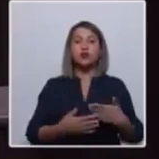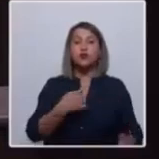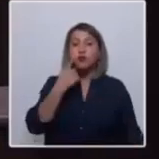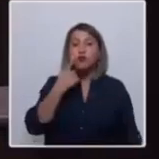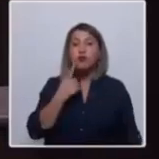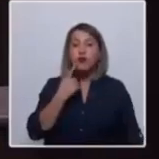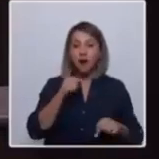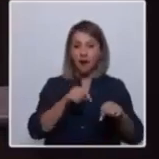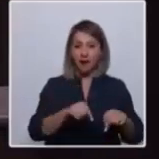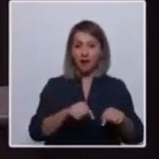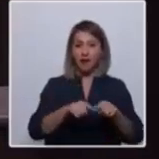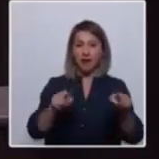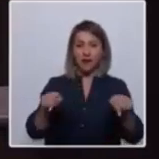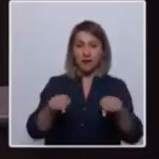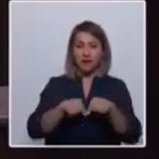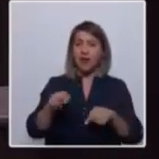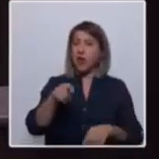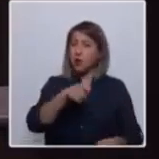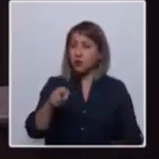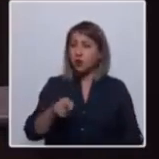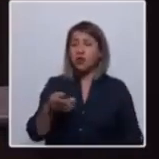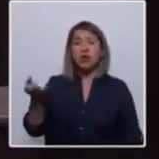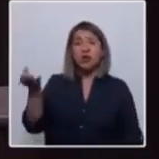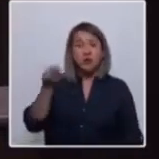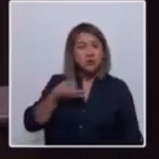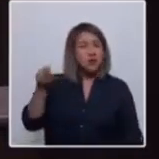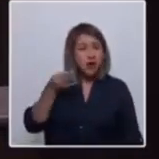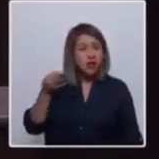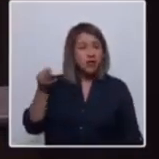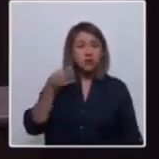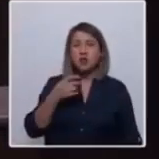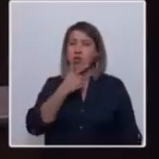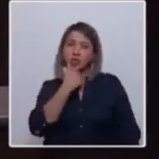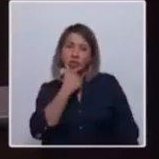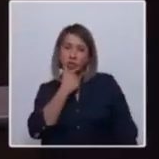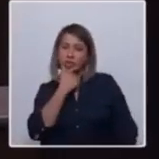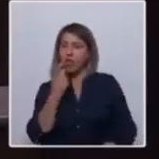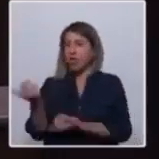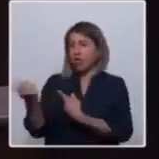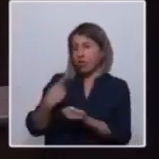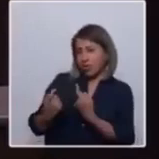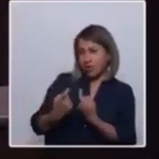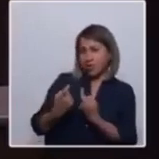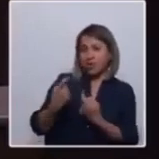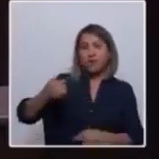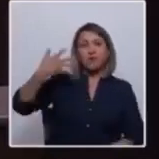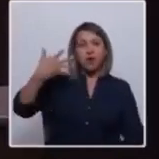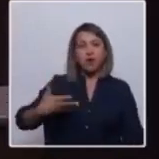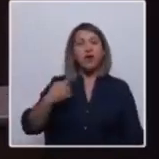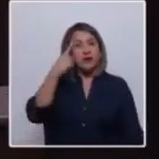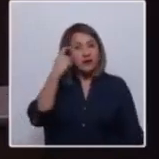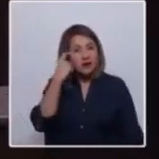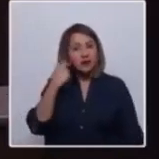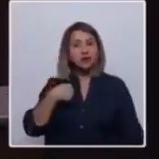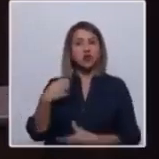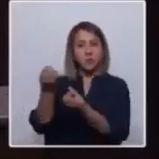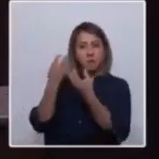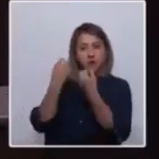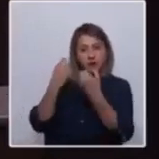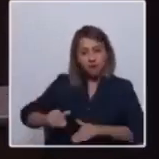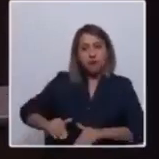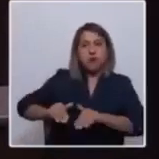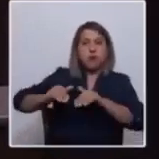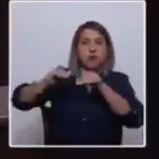A ustedes los he escuchado cuestionando y ninguneando todos los valores en los que creo, en los que fui formada y en los que